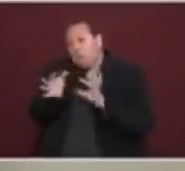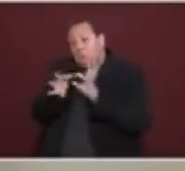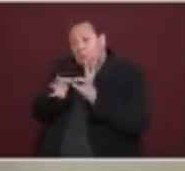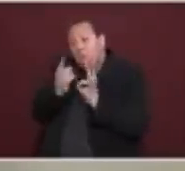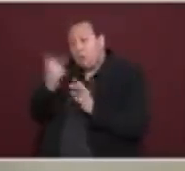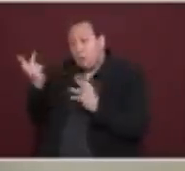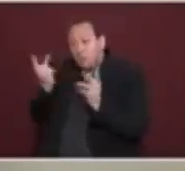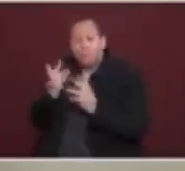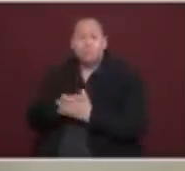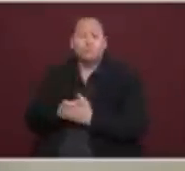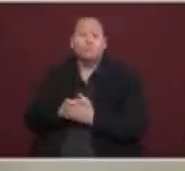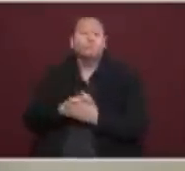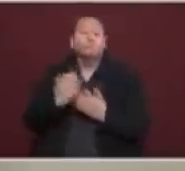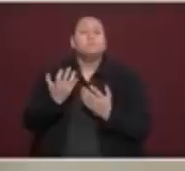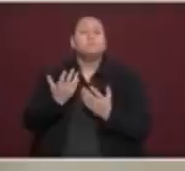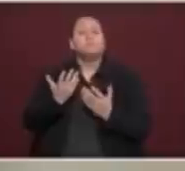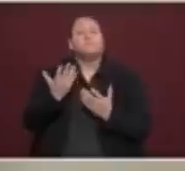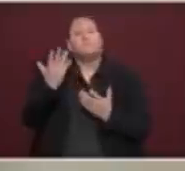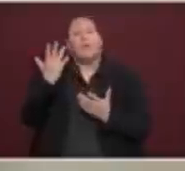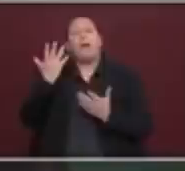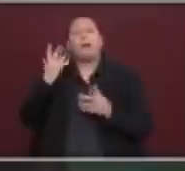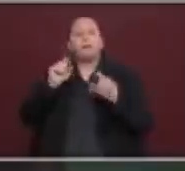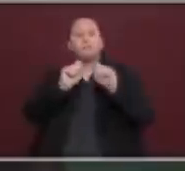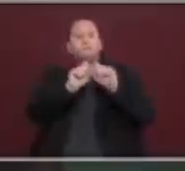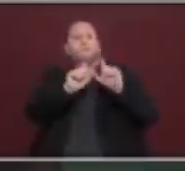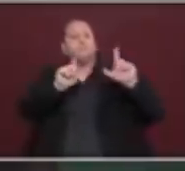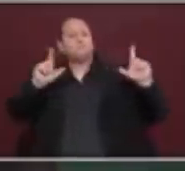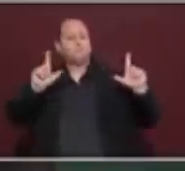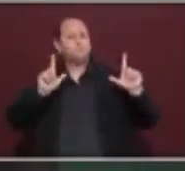que ya hace público